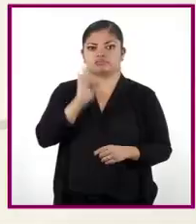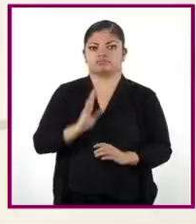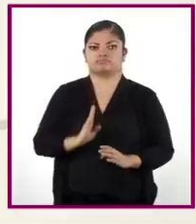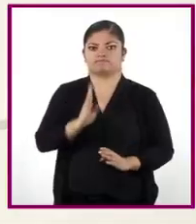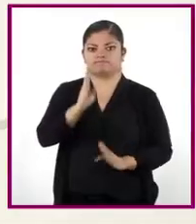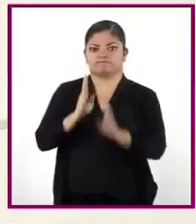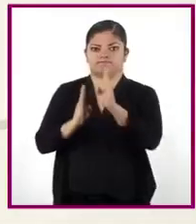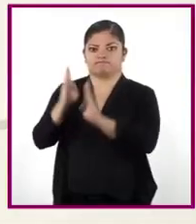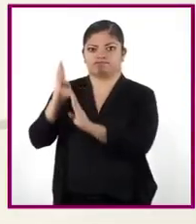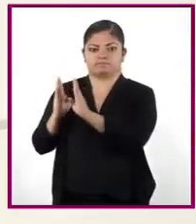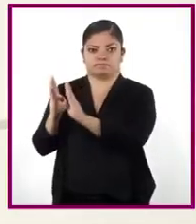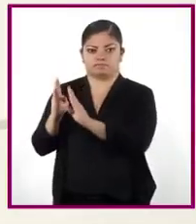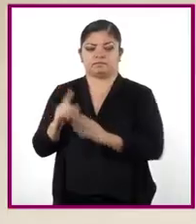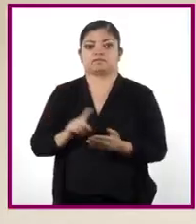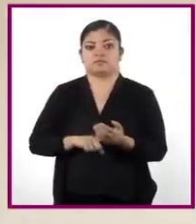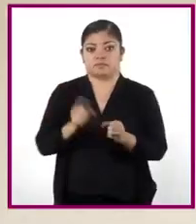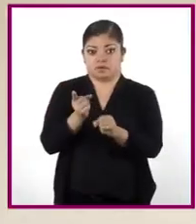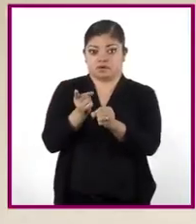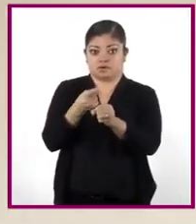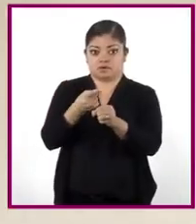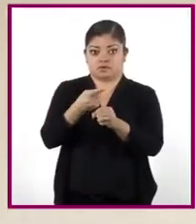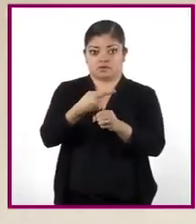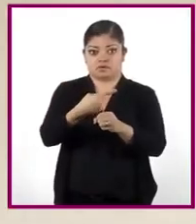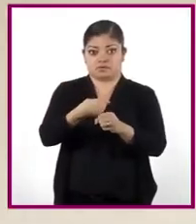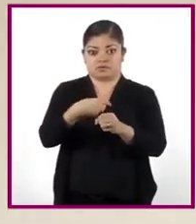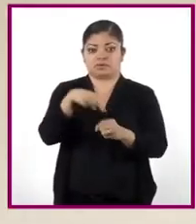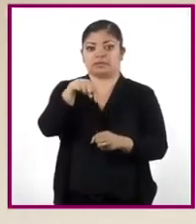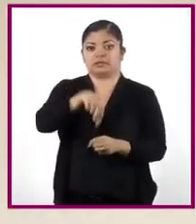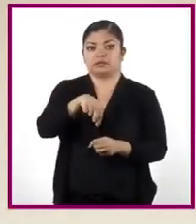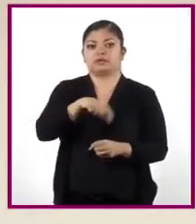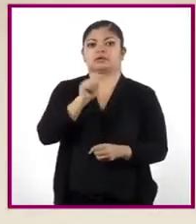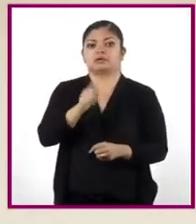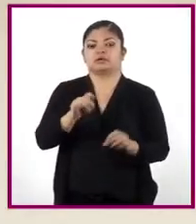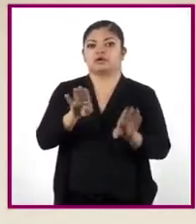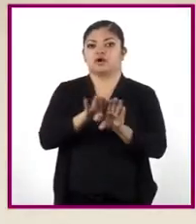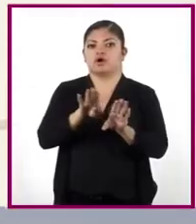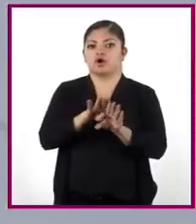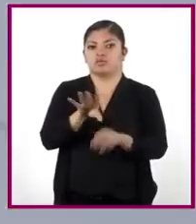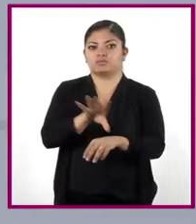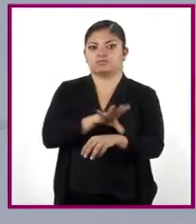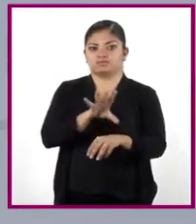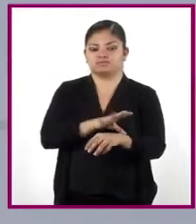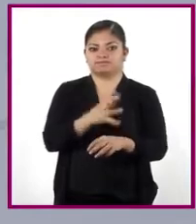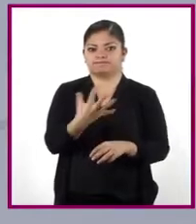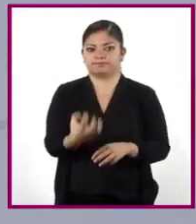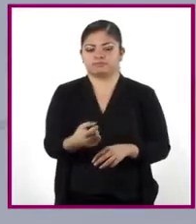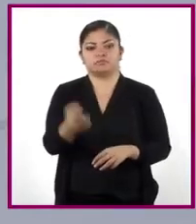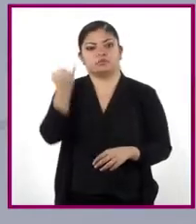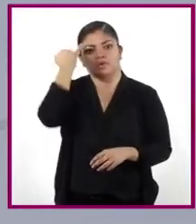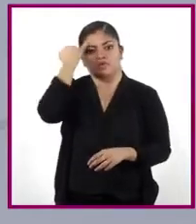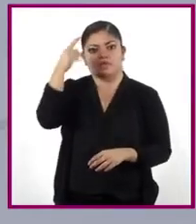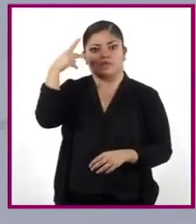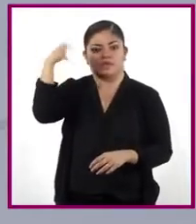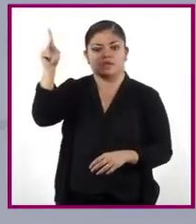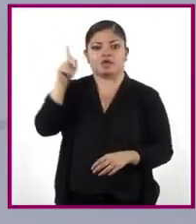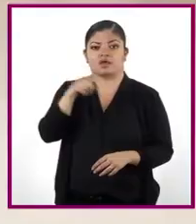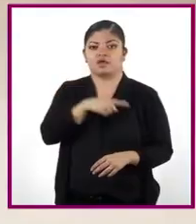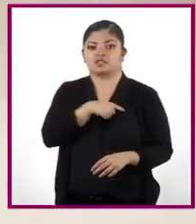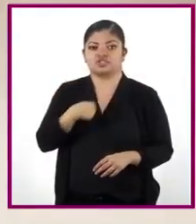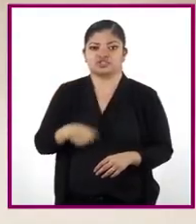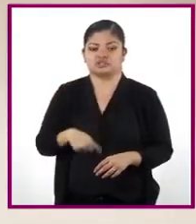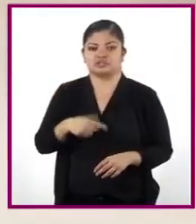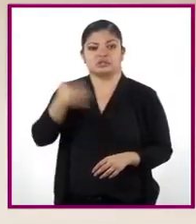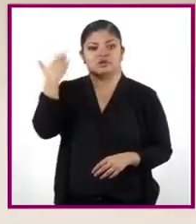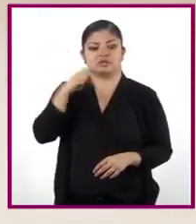dirección. La brújula es una de las aplicaciones del magnetismo. Fue inventada en China en el siglo IX